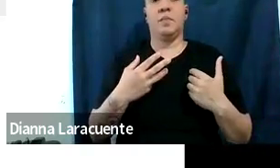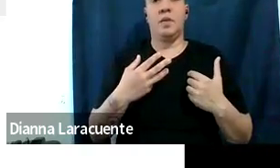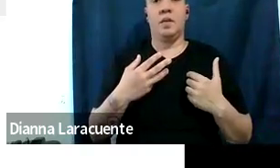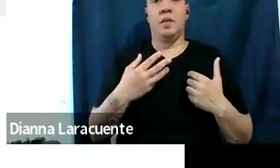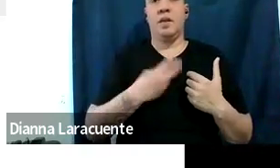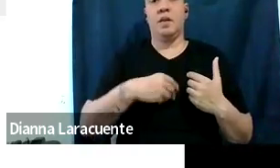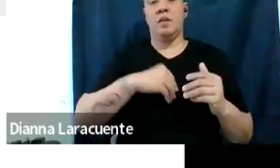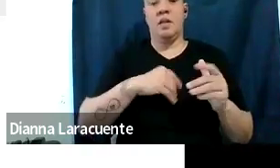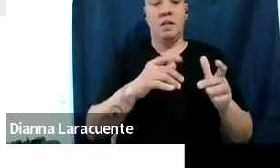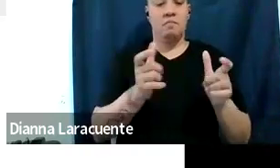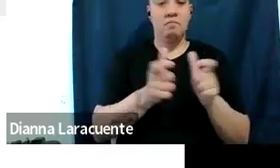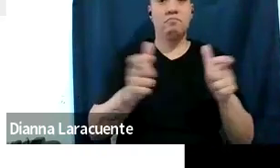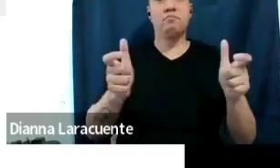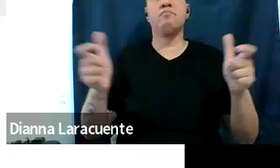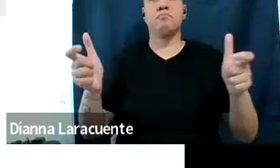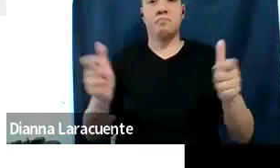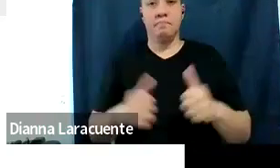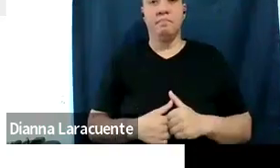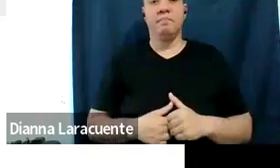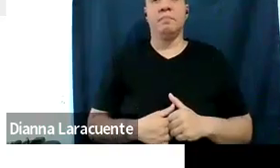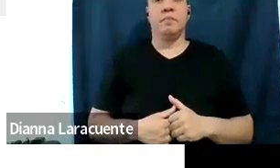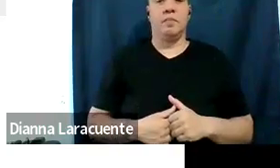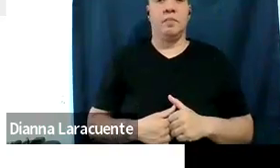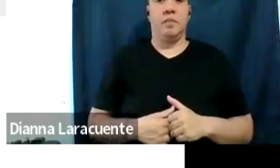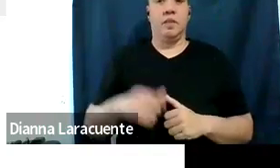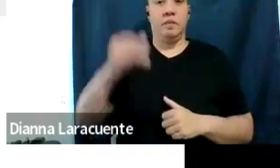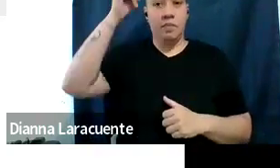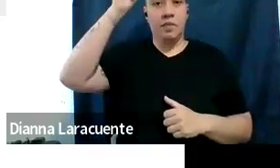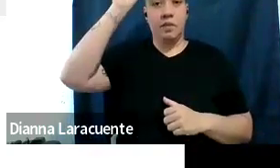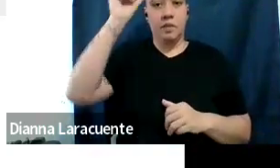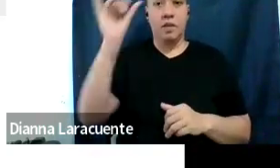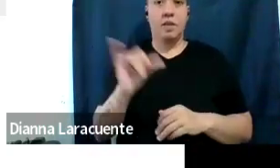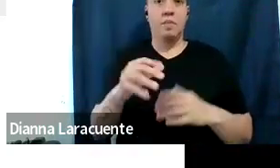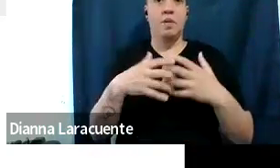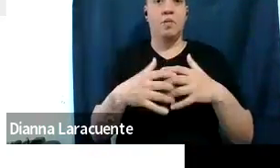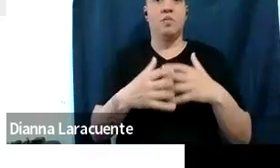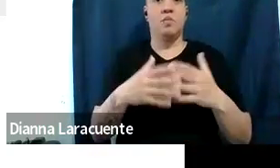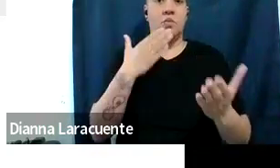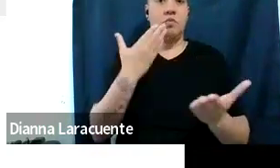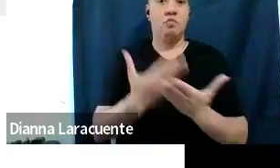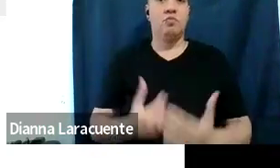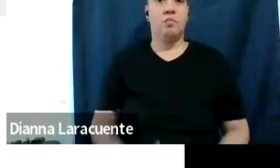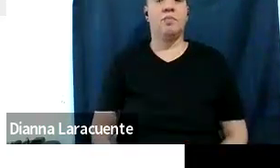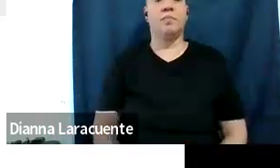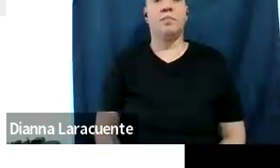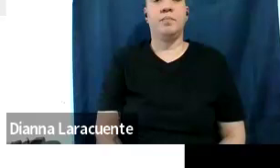grandes, pequeños y medianos. Y la cría de ganado es también una industria extensa. O sea,